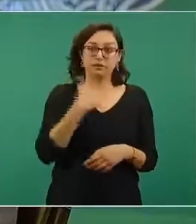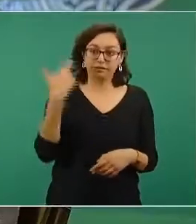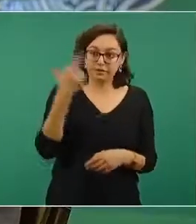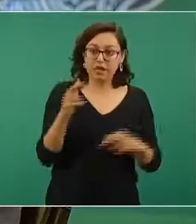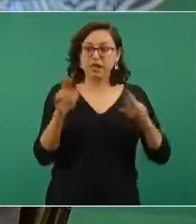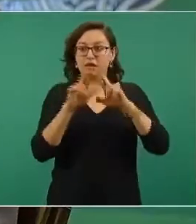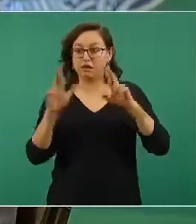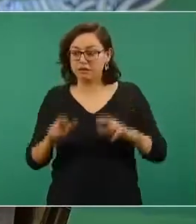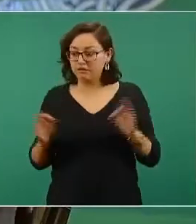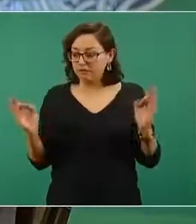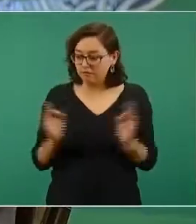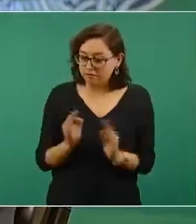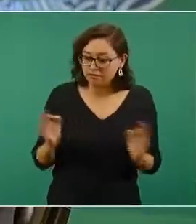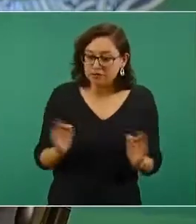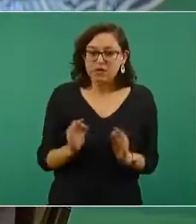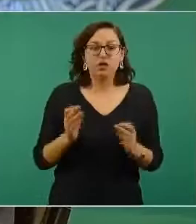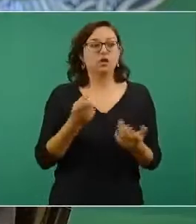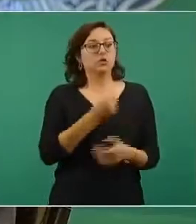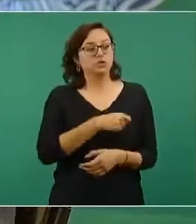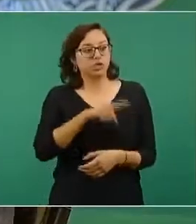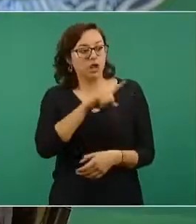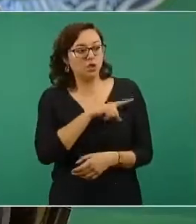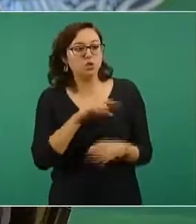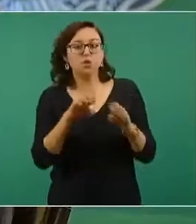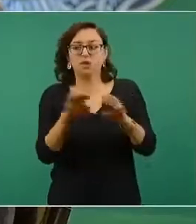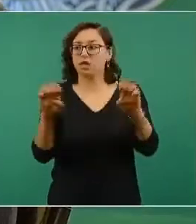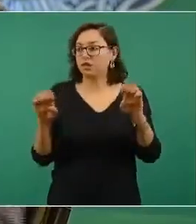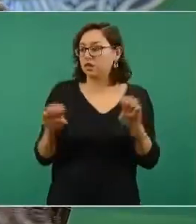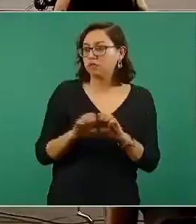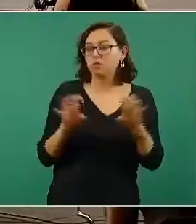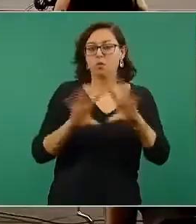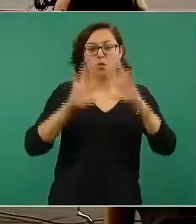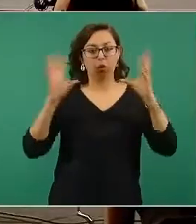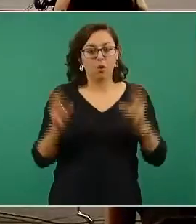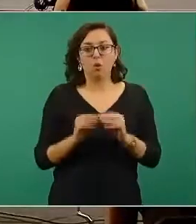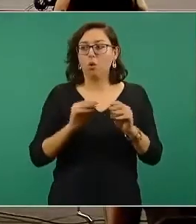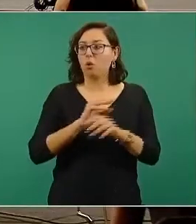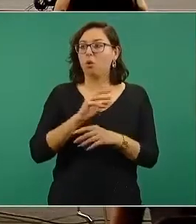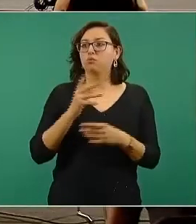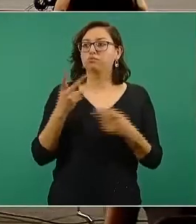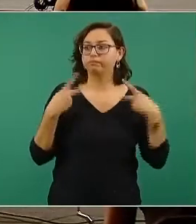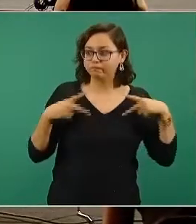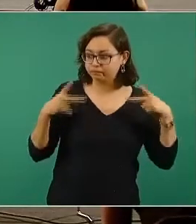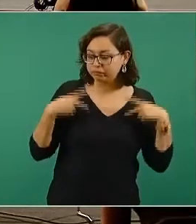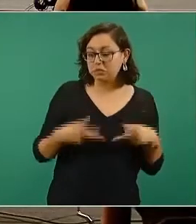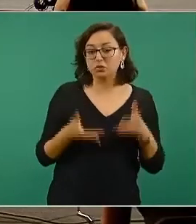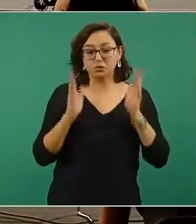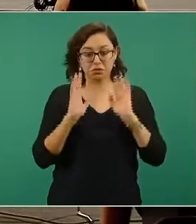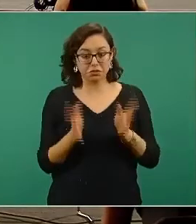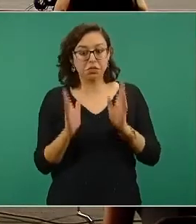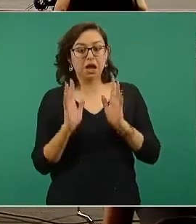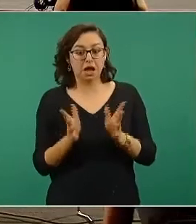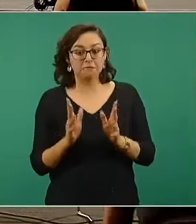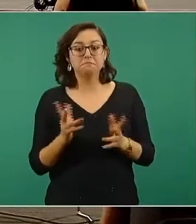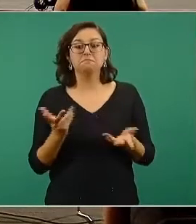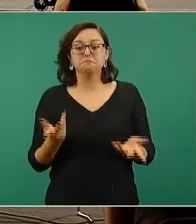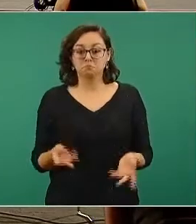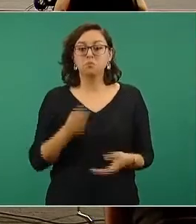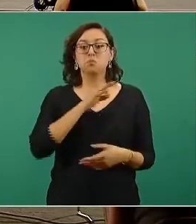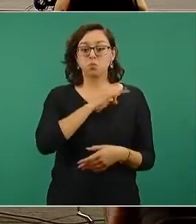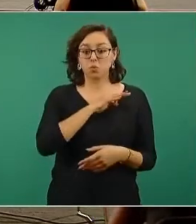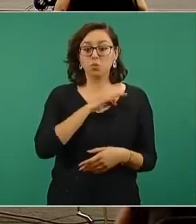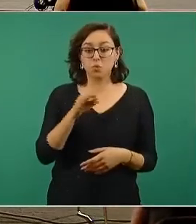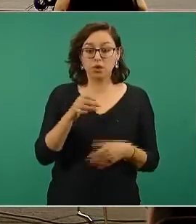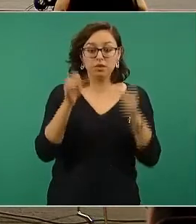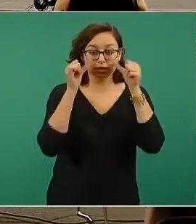los equipos de salud bien completos, tenemos las brigadas completas, tenemos gente que permita operativamente atender